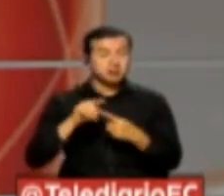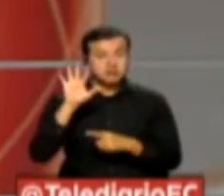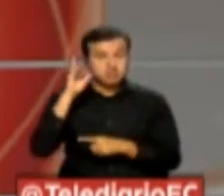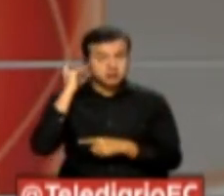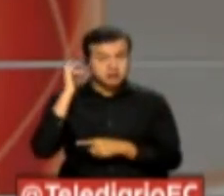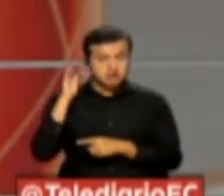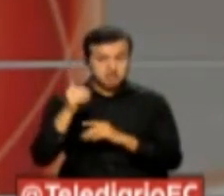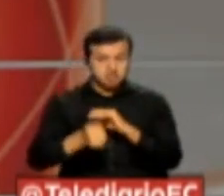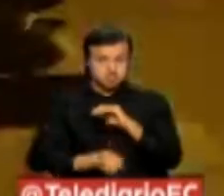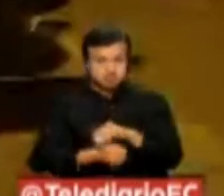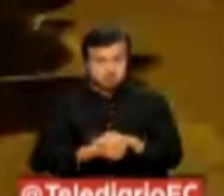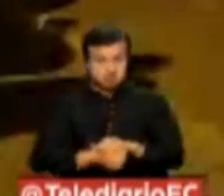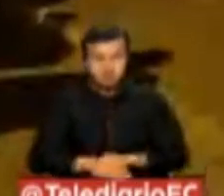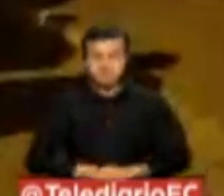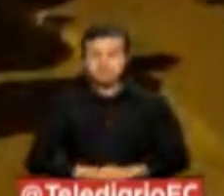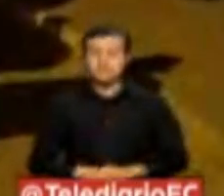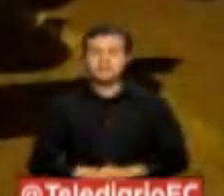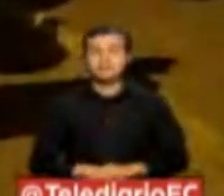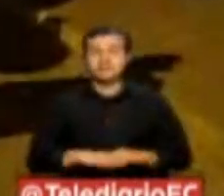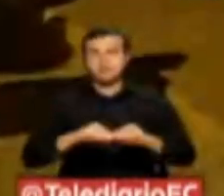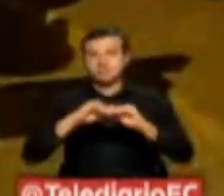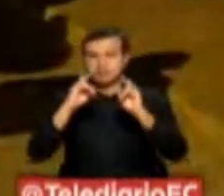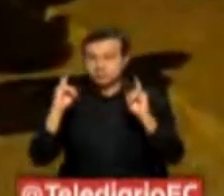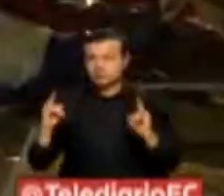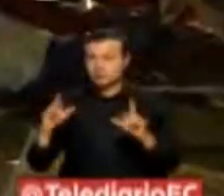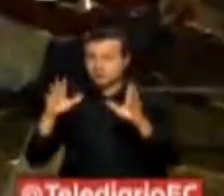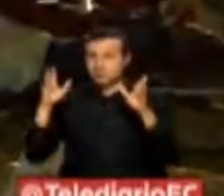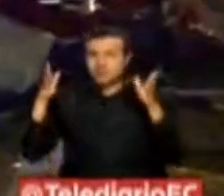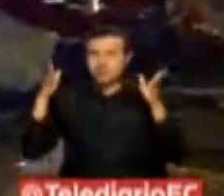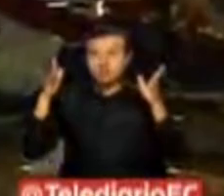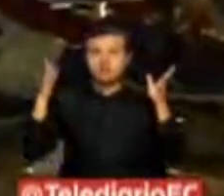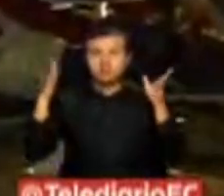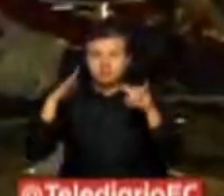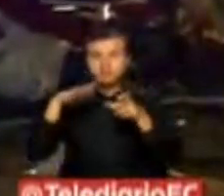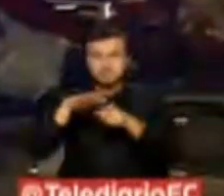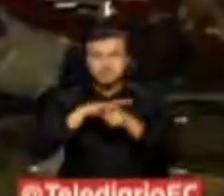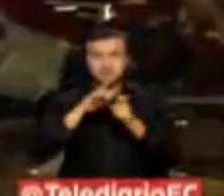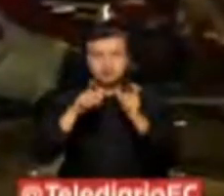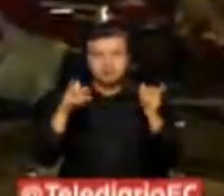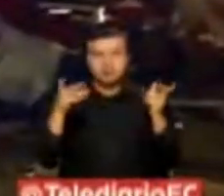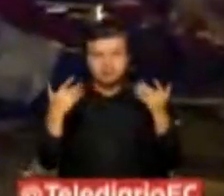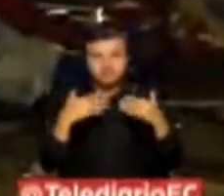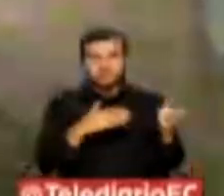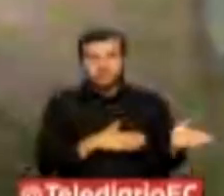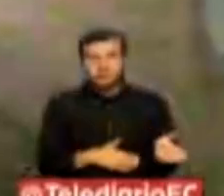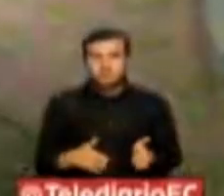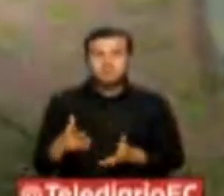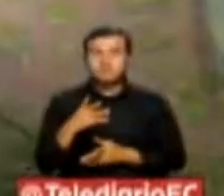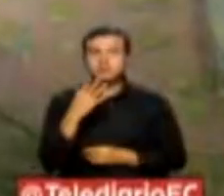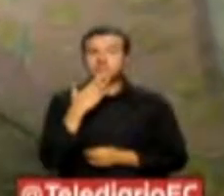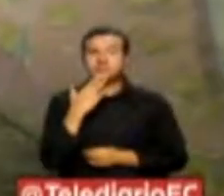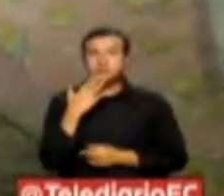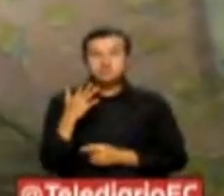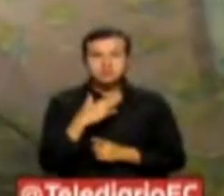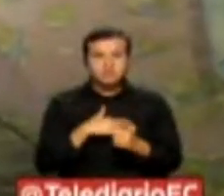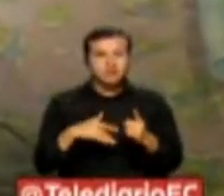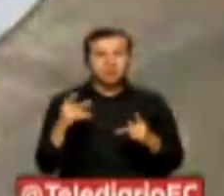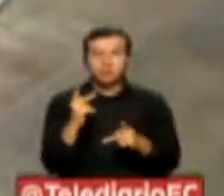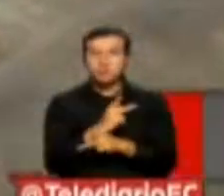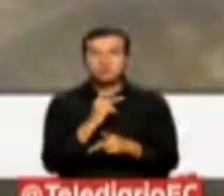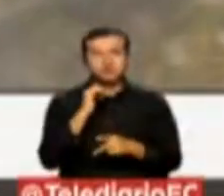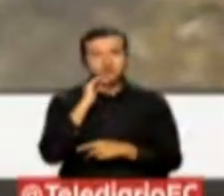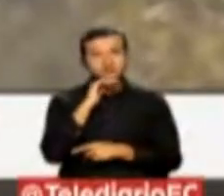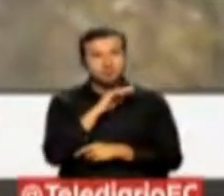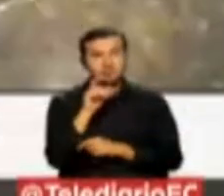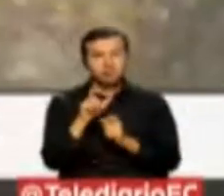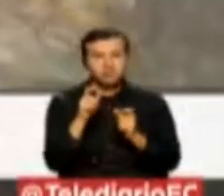días. Los plásticos que servían como techos fueron arrancados de los árboles. Alarmantes condiciones de insalubridad y